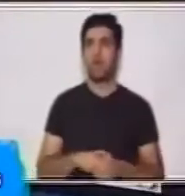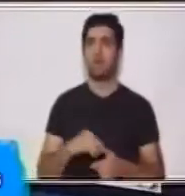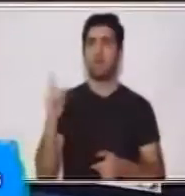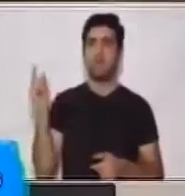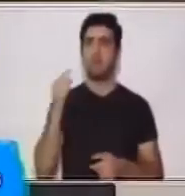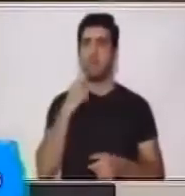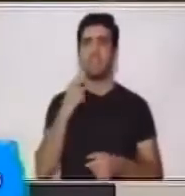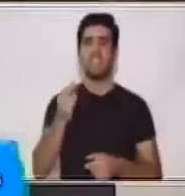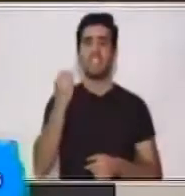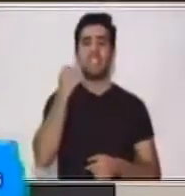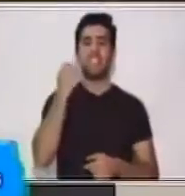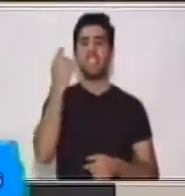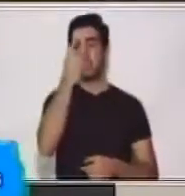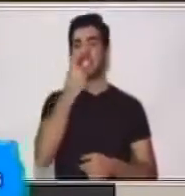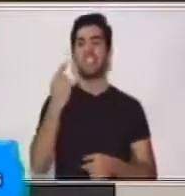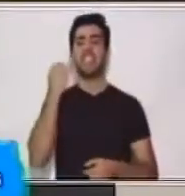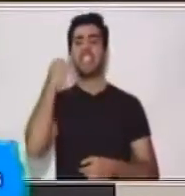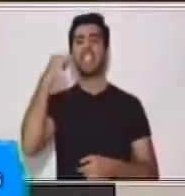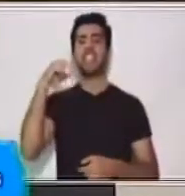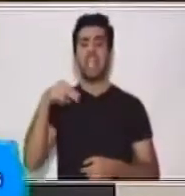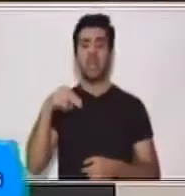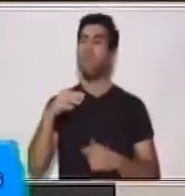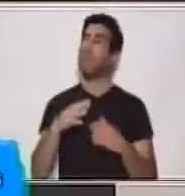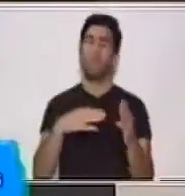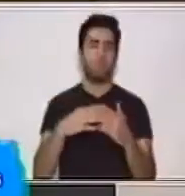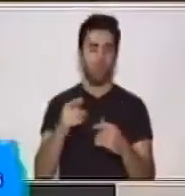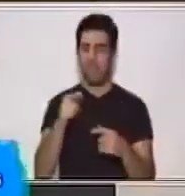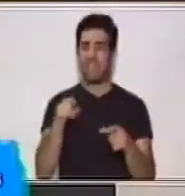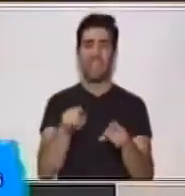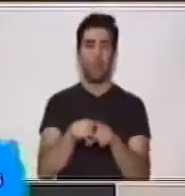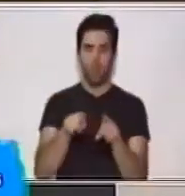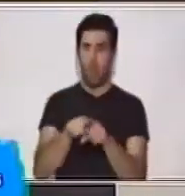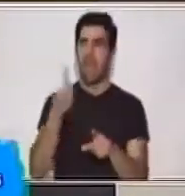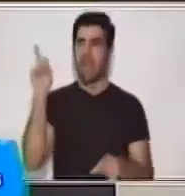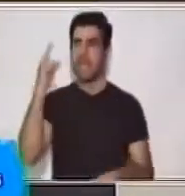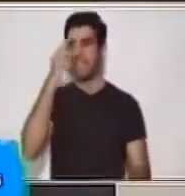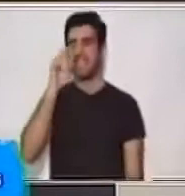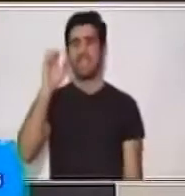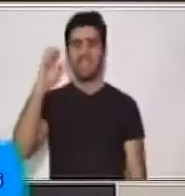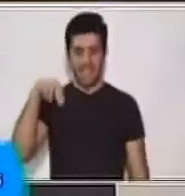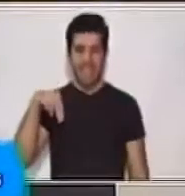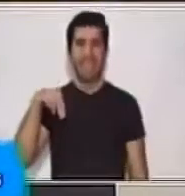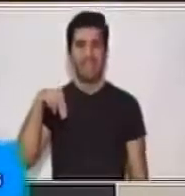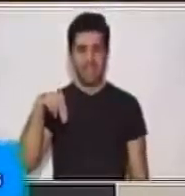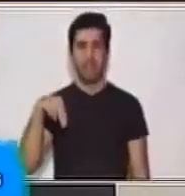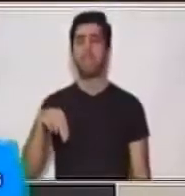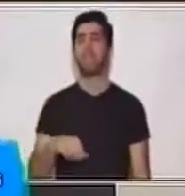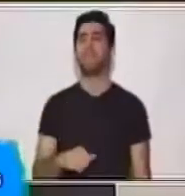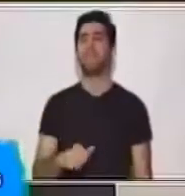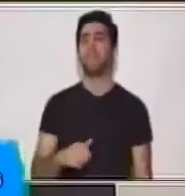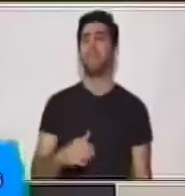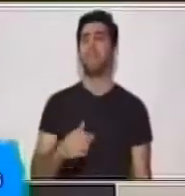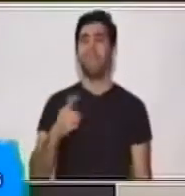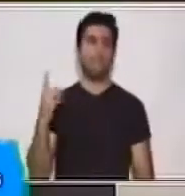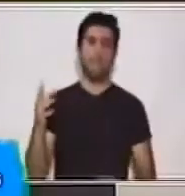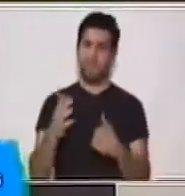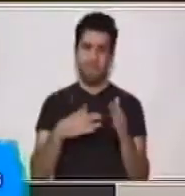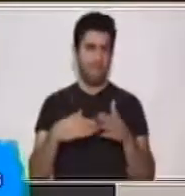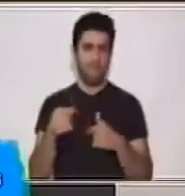escrito con I, porque está en inglés, pero de ahí estas otras dos sí están escritas de manera igual. Aunque esté en